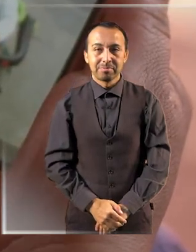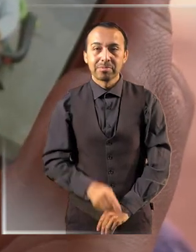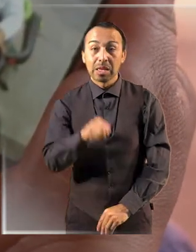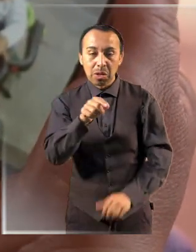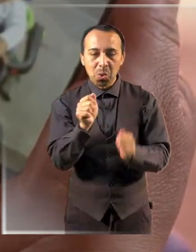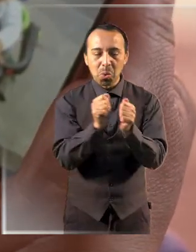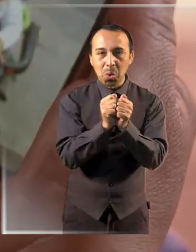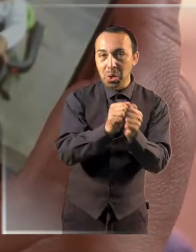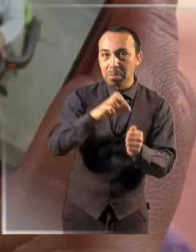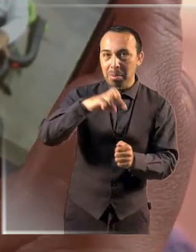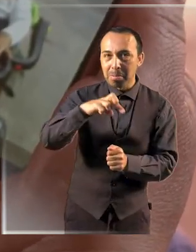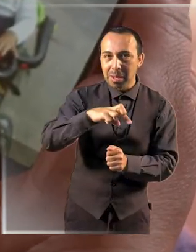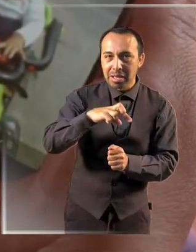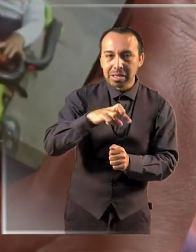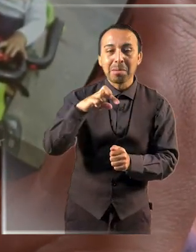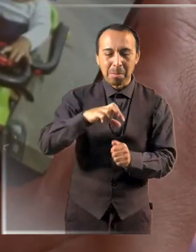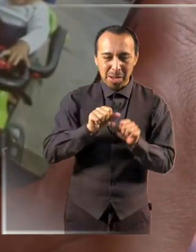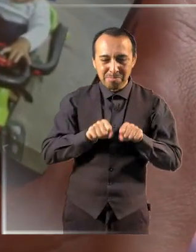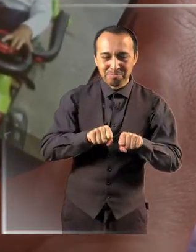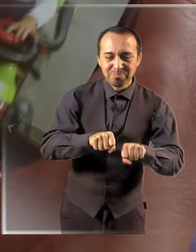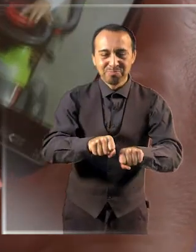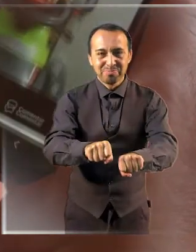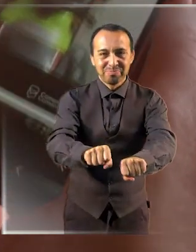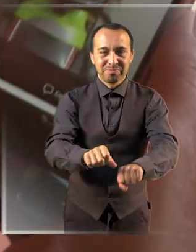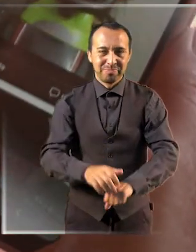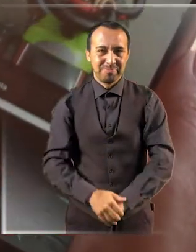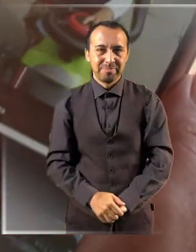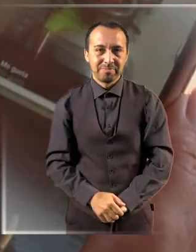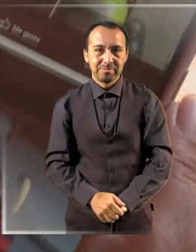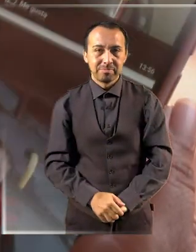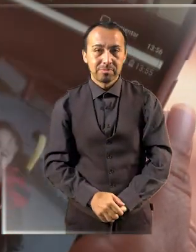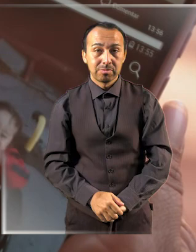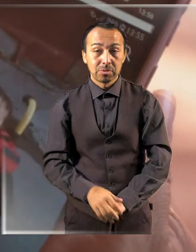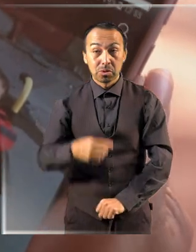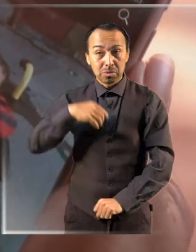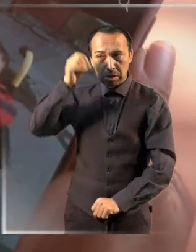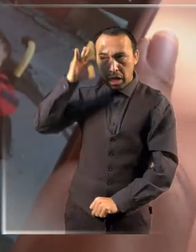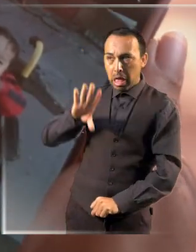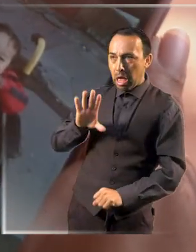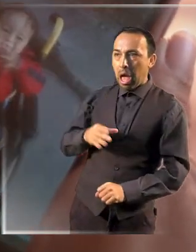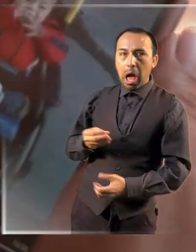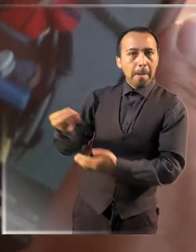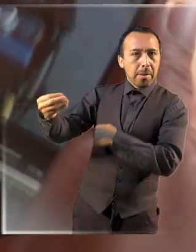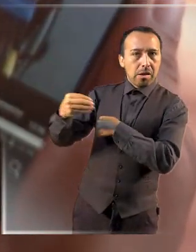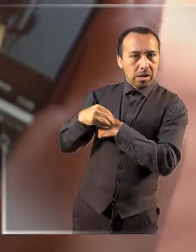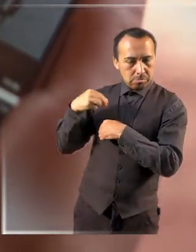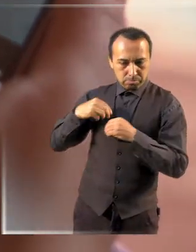Mira, ahí va con el papá. El papá lo lleva. Cuando supe que estaba embarazada,